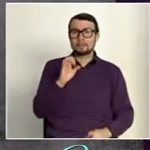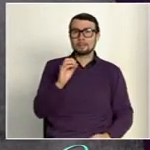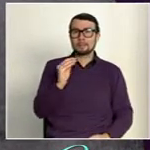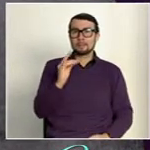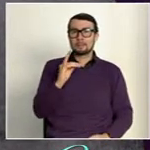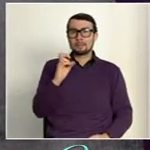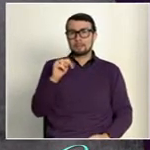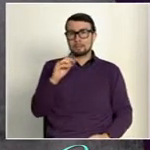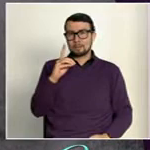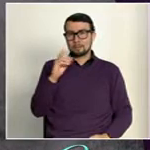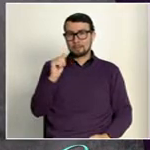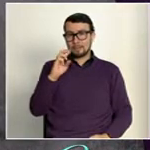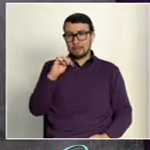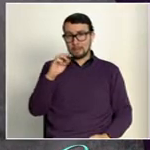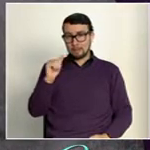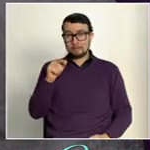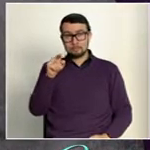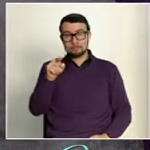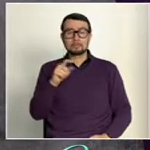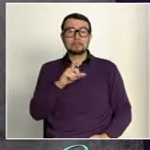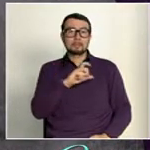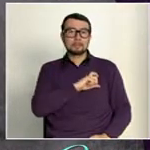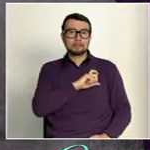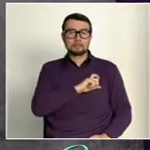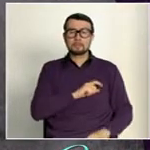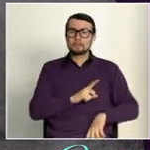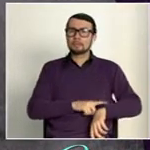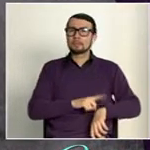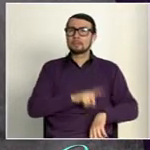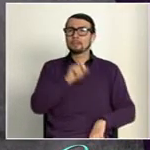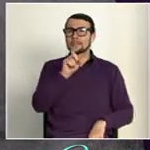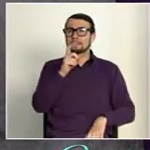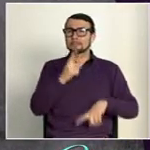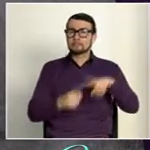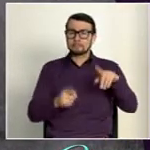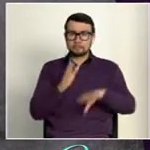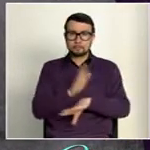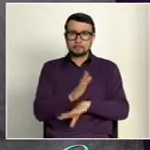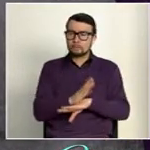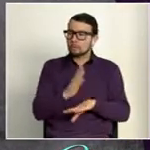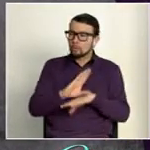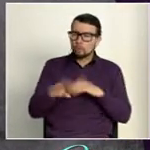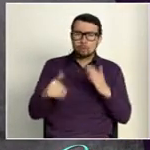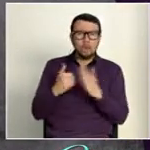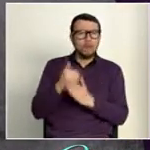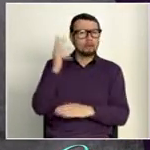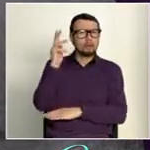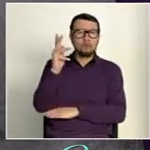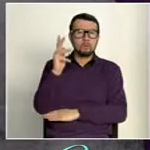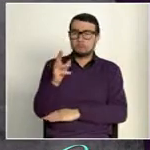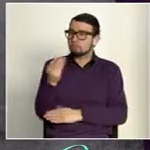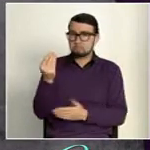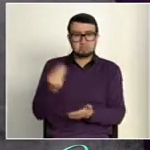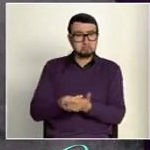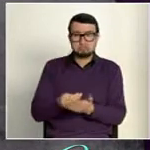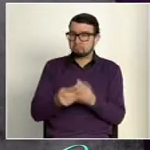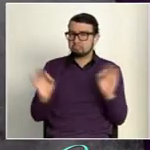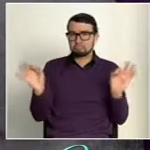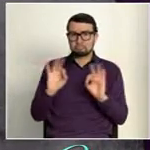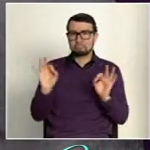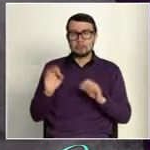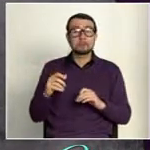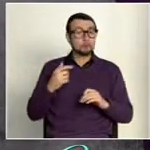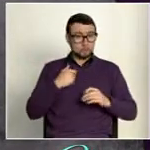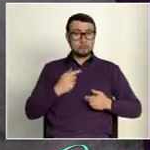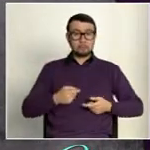una conferencia a las 6:30 de la tarde. Todas estas conferencias no tienen ningún costo, por el contrario, yo llevo